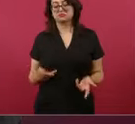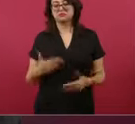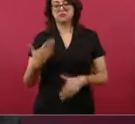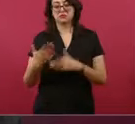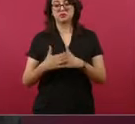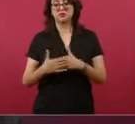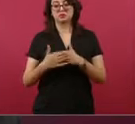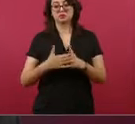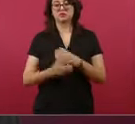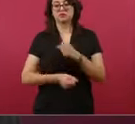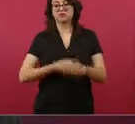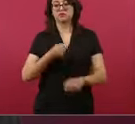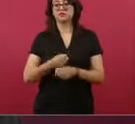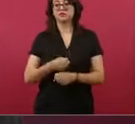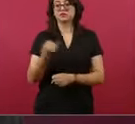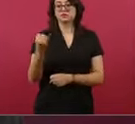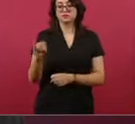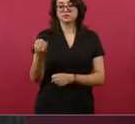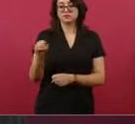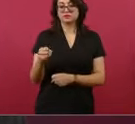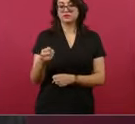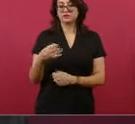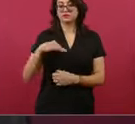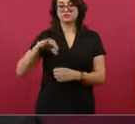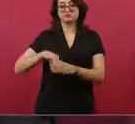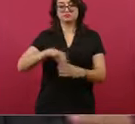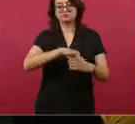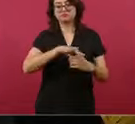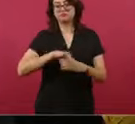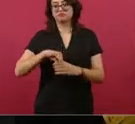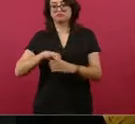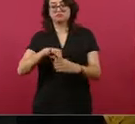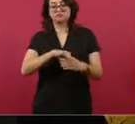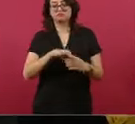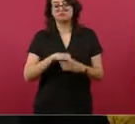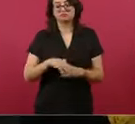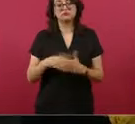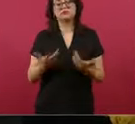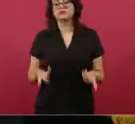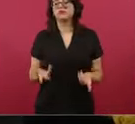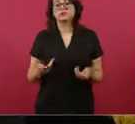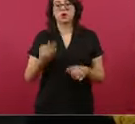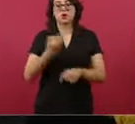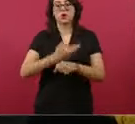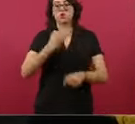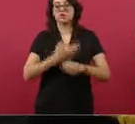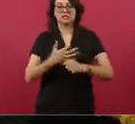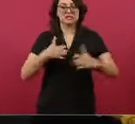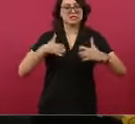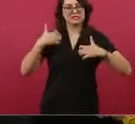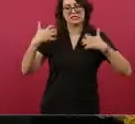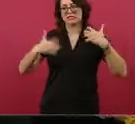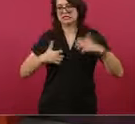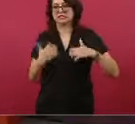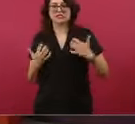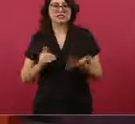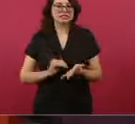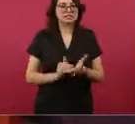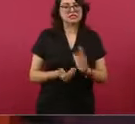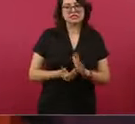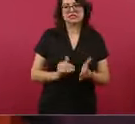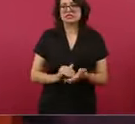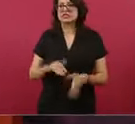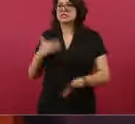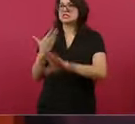se va a realizar la elección presidencial y es normal pues que se